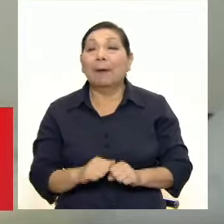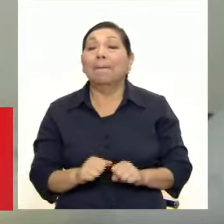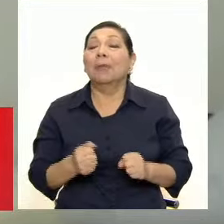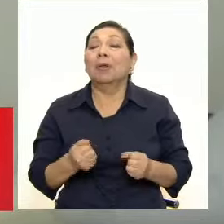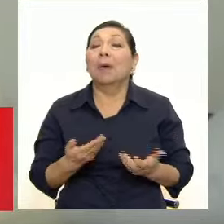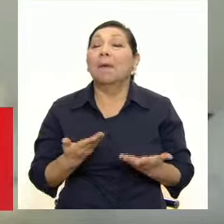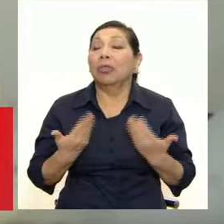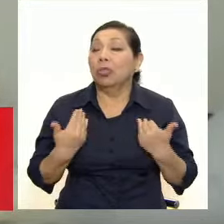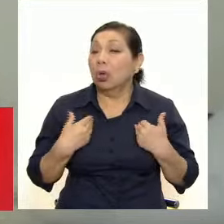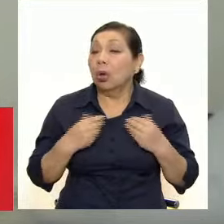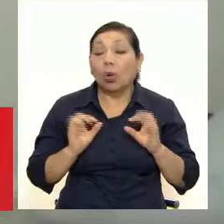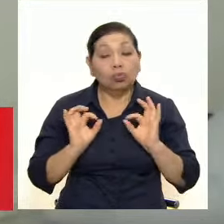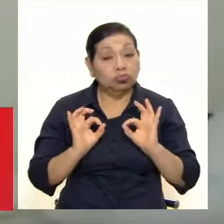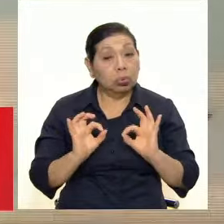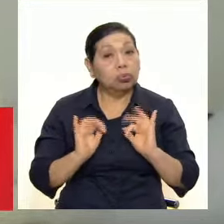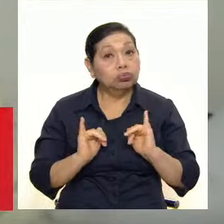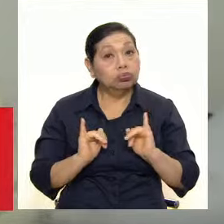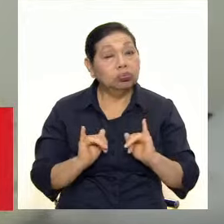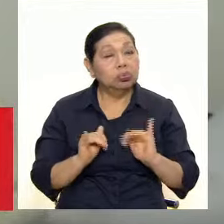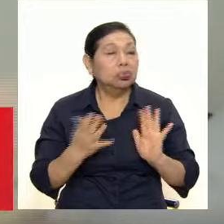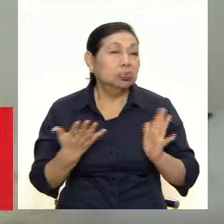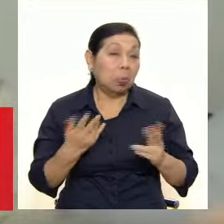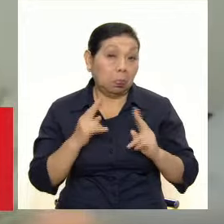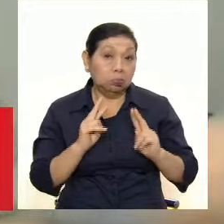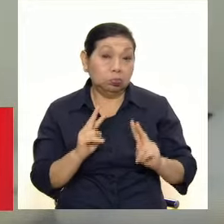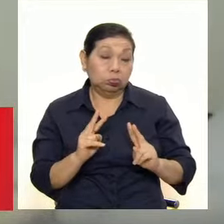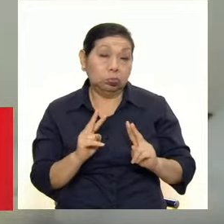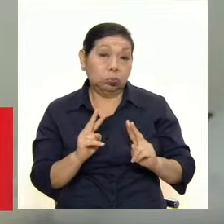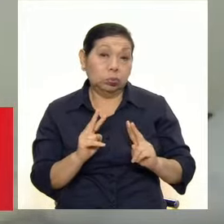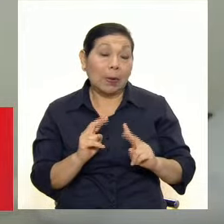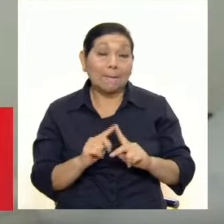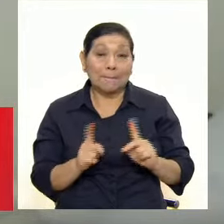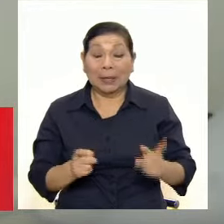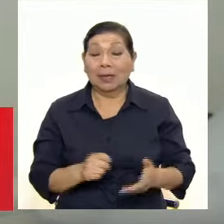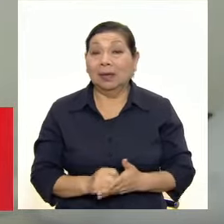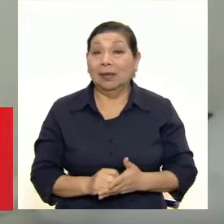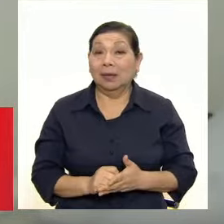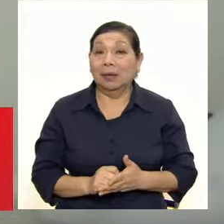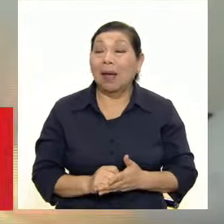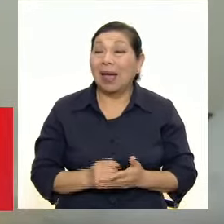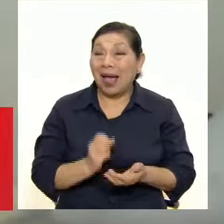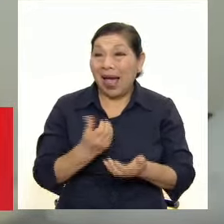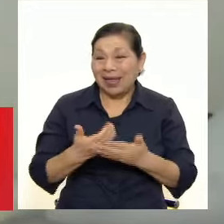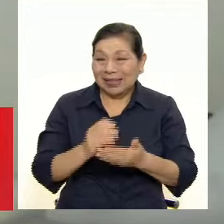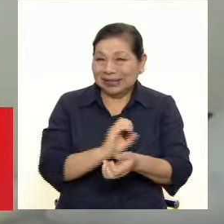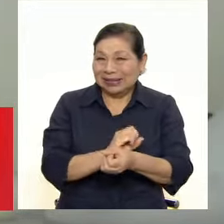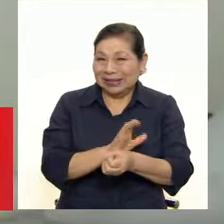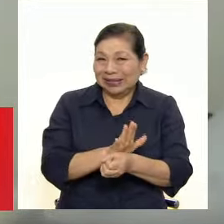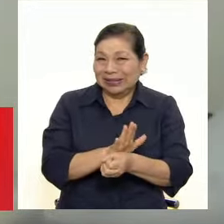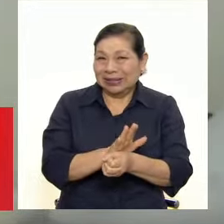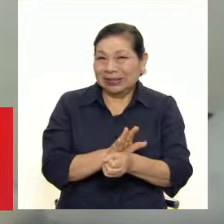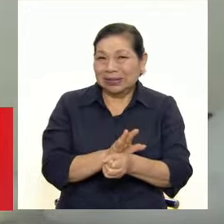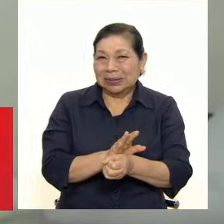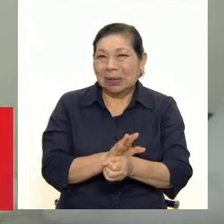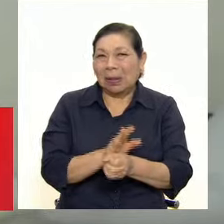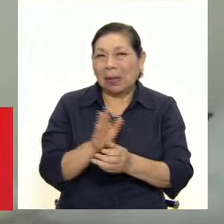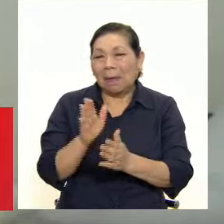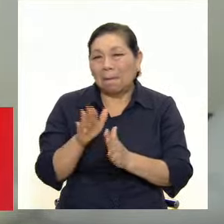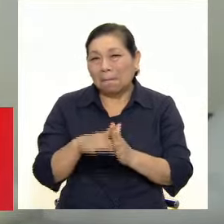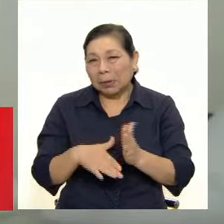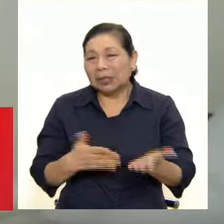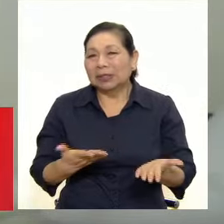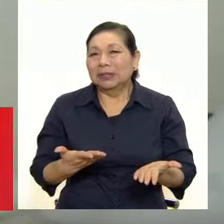La mantienen bien contenida. Uno ve que incluso en la pandemia fue de las monedas menos